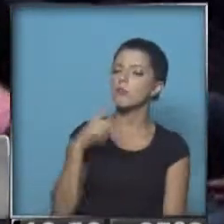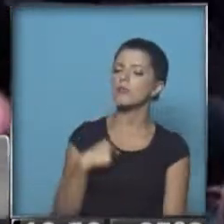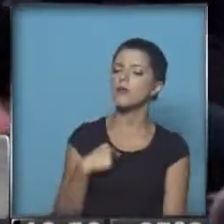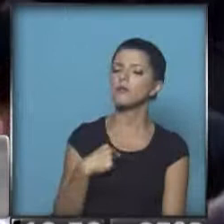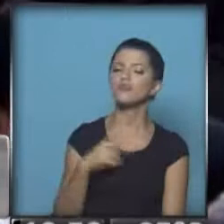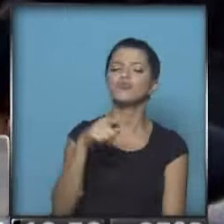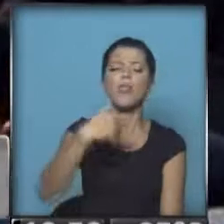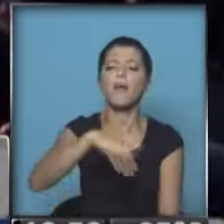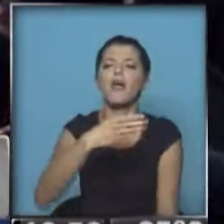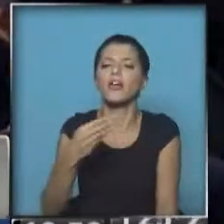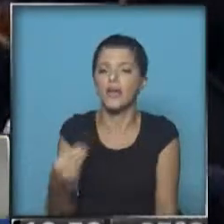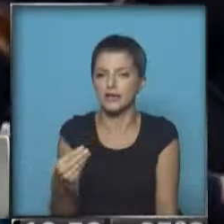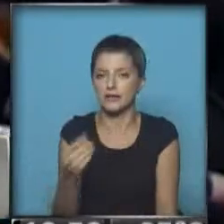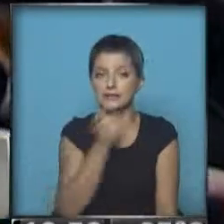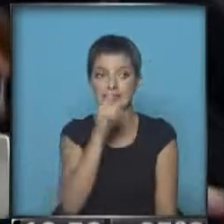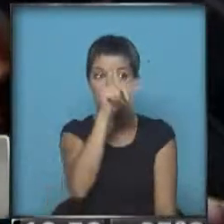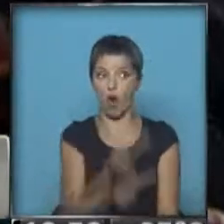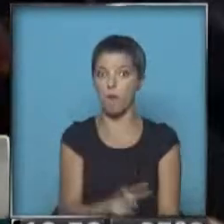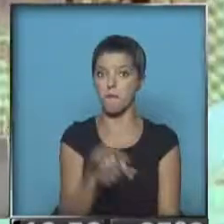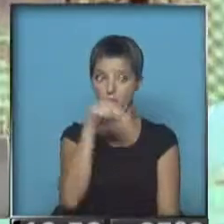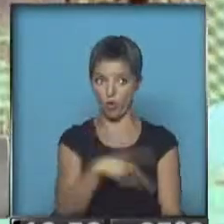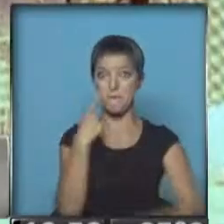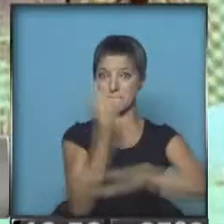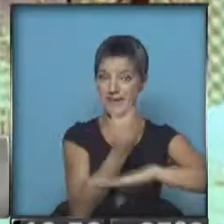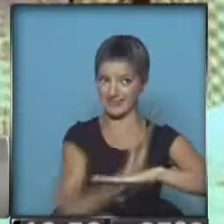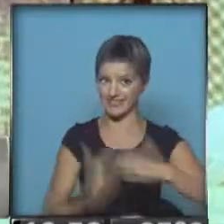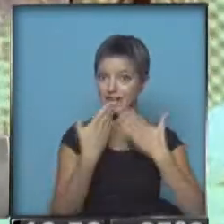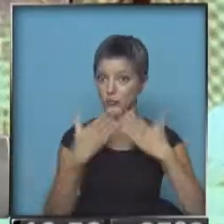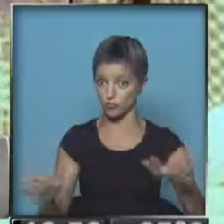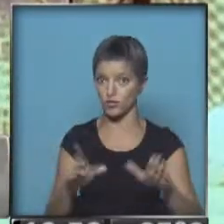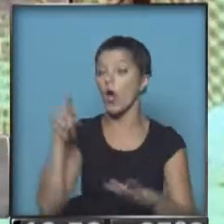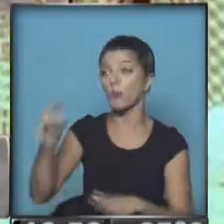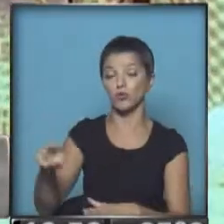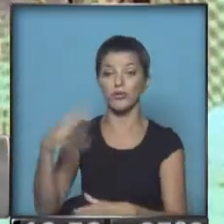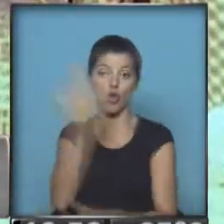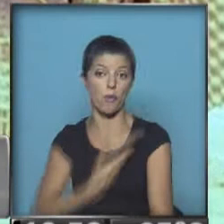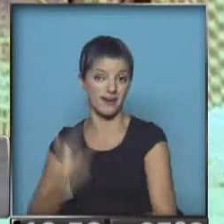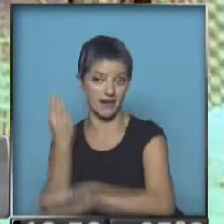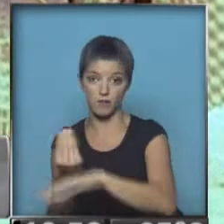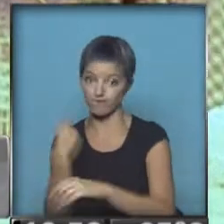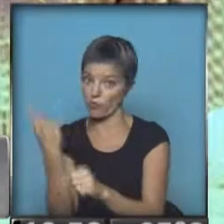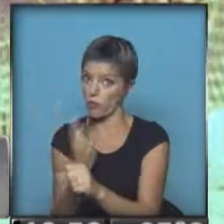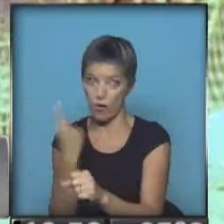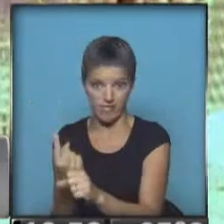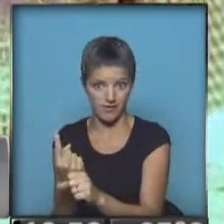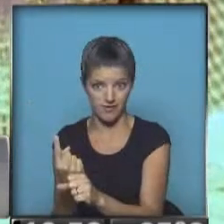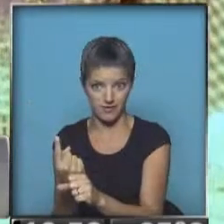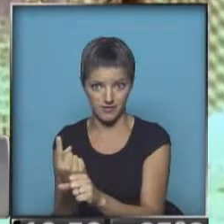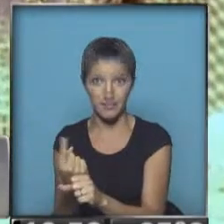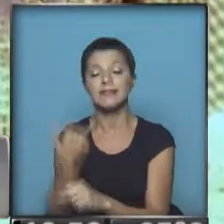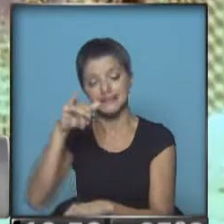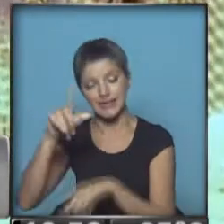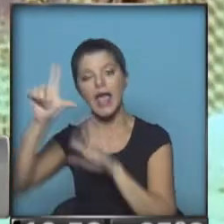¿qué van a hacer si renuncia? Porque los van a legitimar, no van a poder gobernar. Van a tener